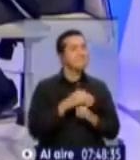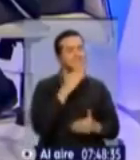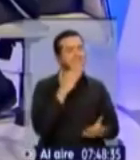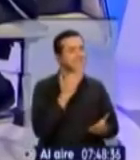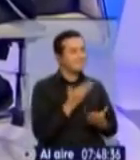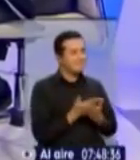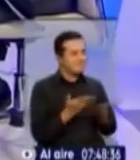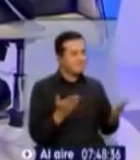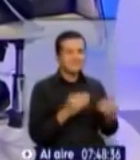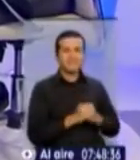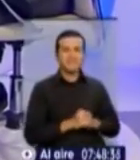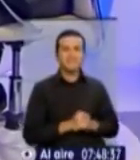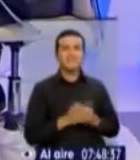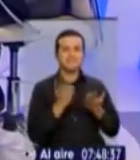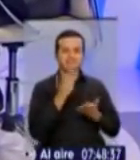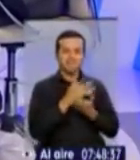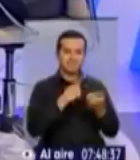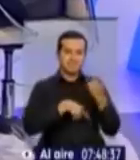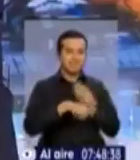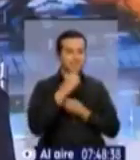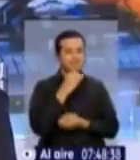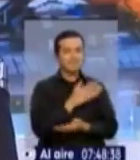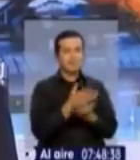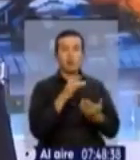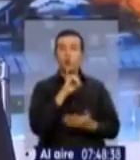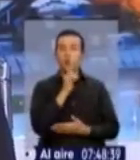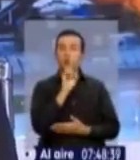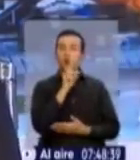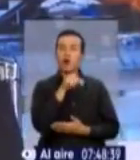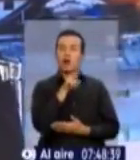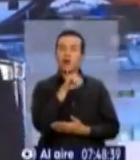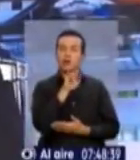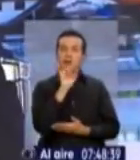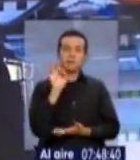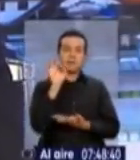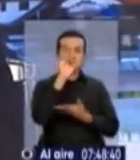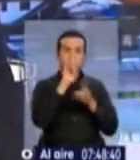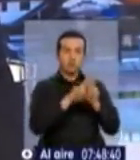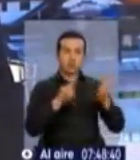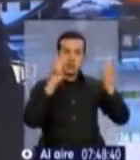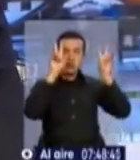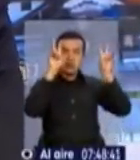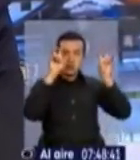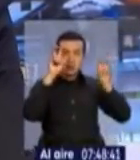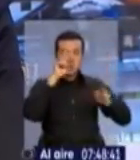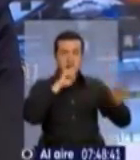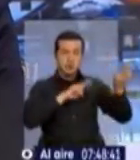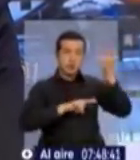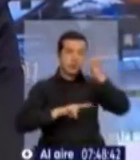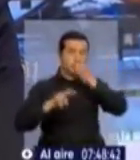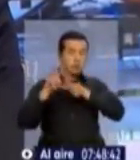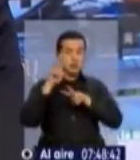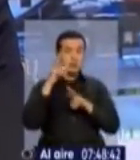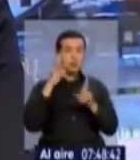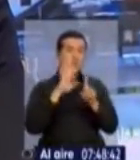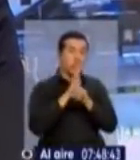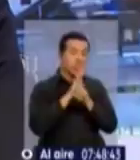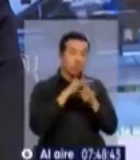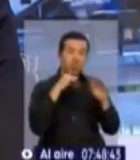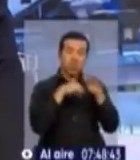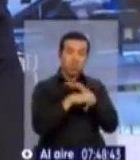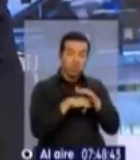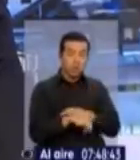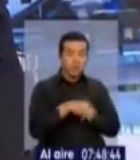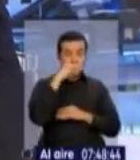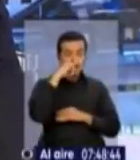nosotros hacemos otra pausa y regresamos con joaquín gonzález representante de unicef para seguir con el análisis del acoso y abuso sexual en niños y